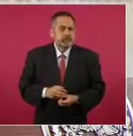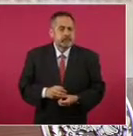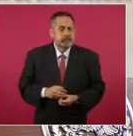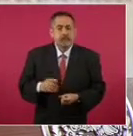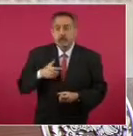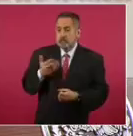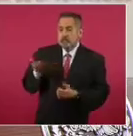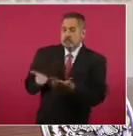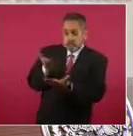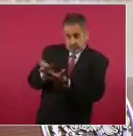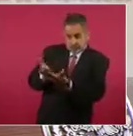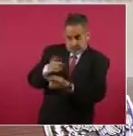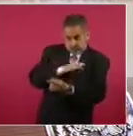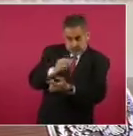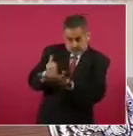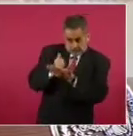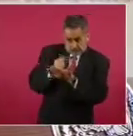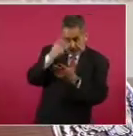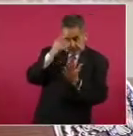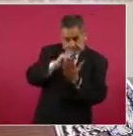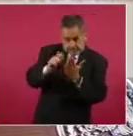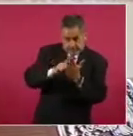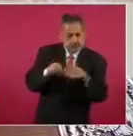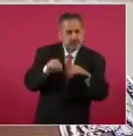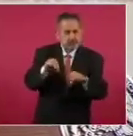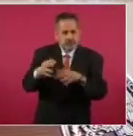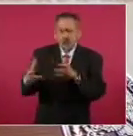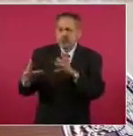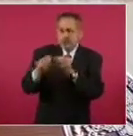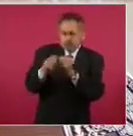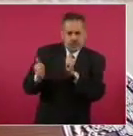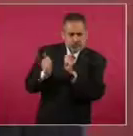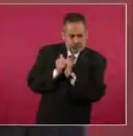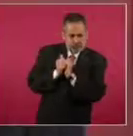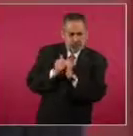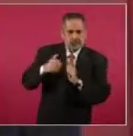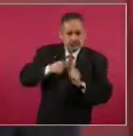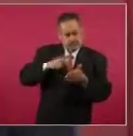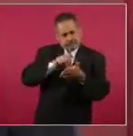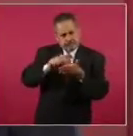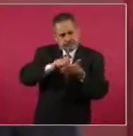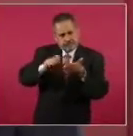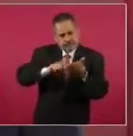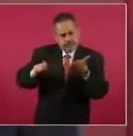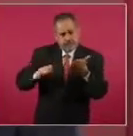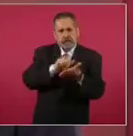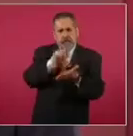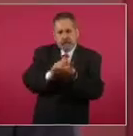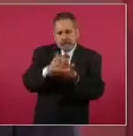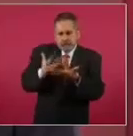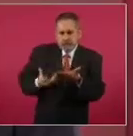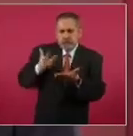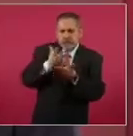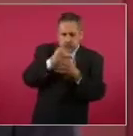Entonces le propuse eso, que trabajara conmigo para que se